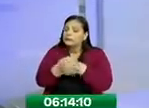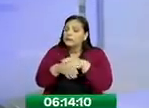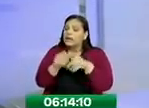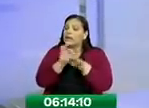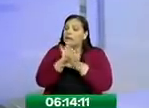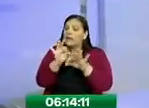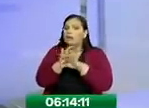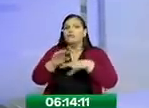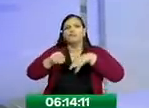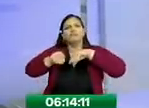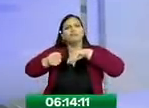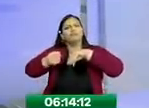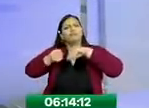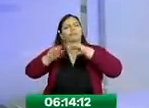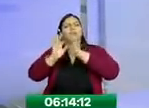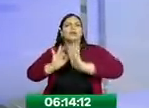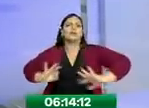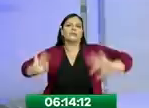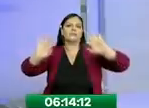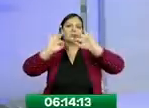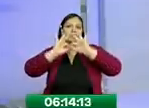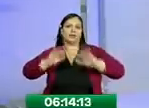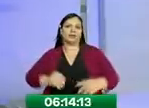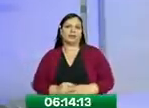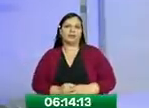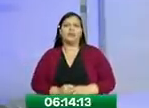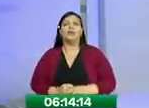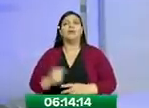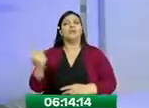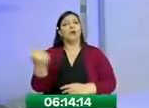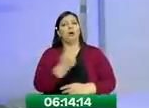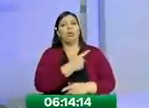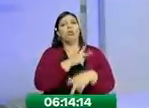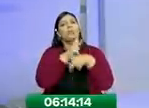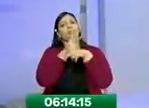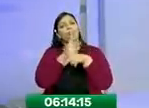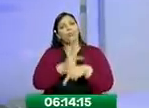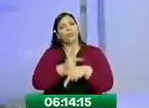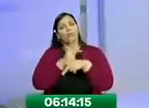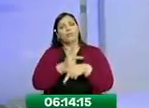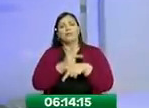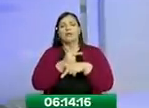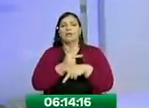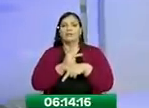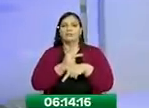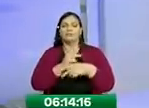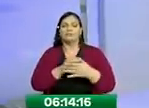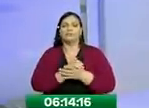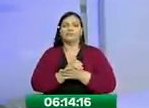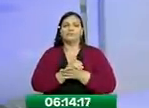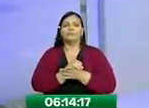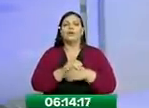lo más fundamental, lo preponderante de la prevención para que el coronavirus no llegue a nuestro hogar.